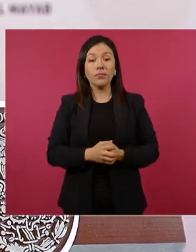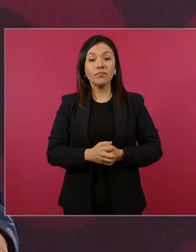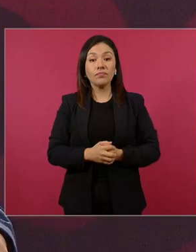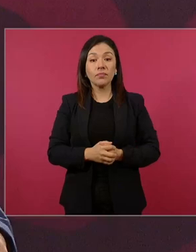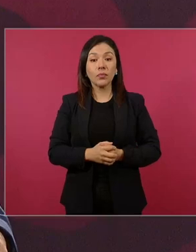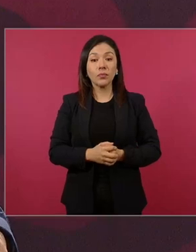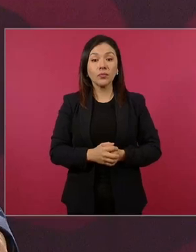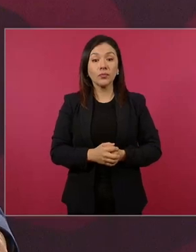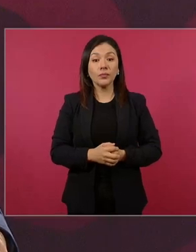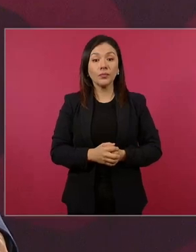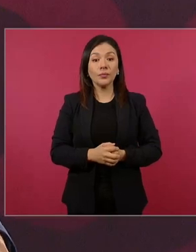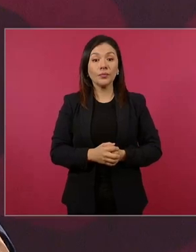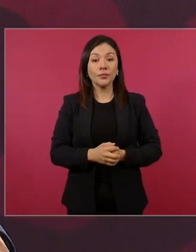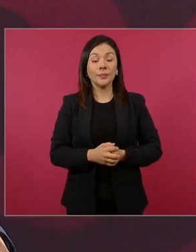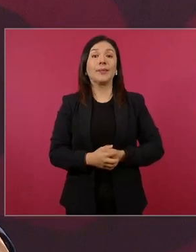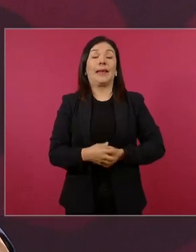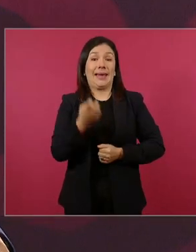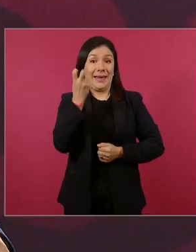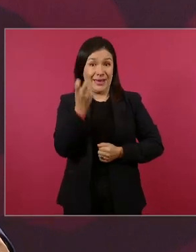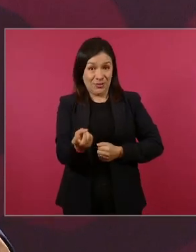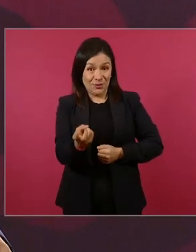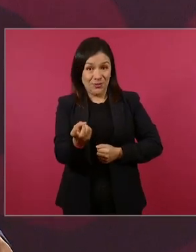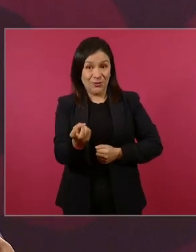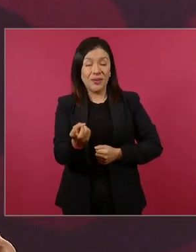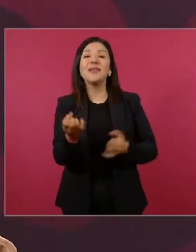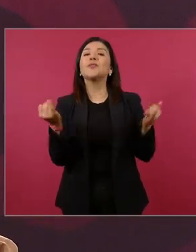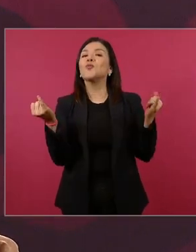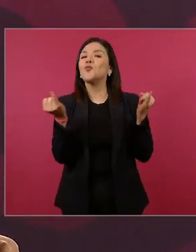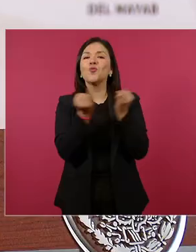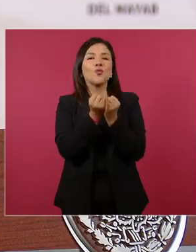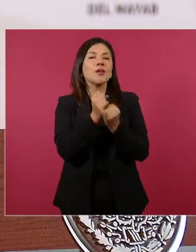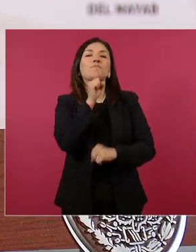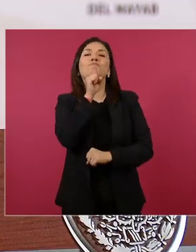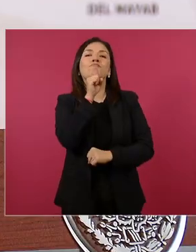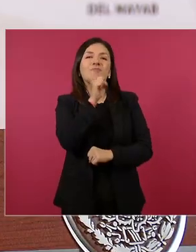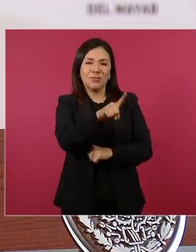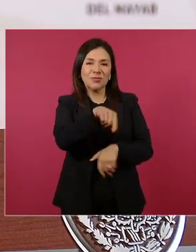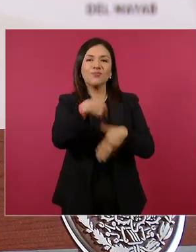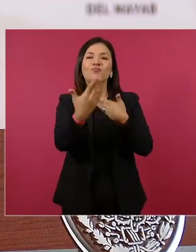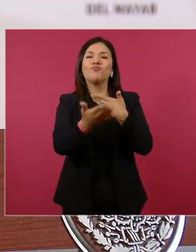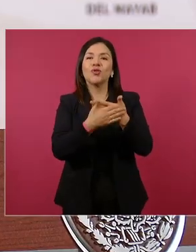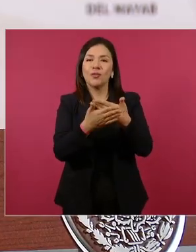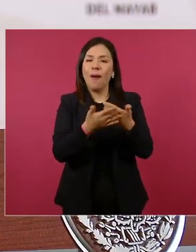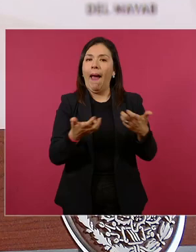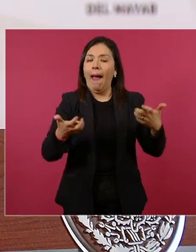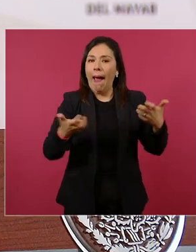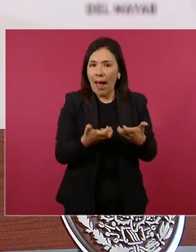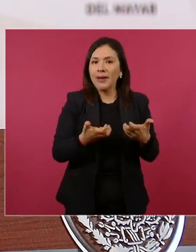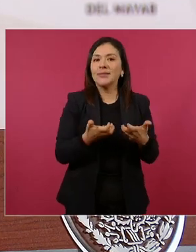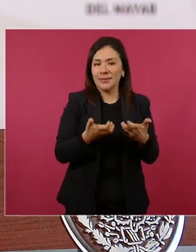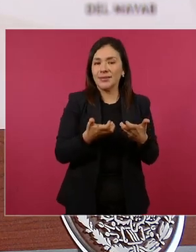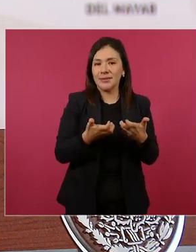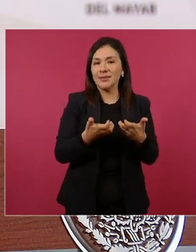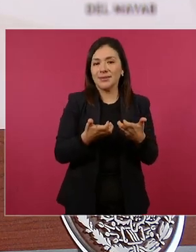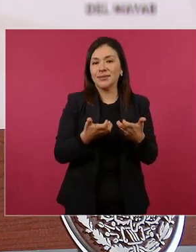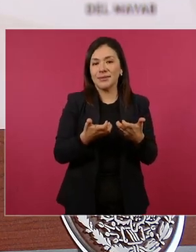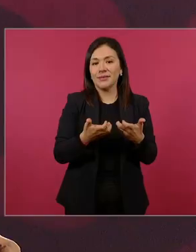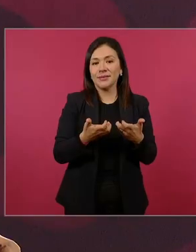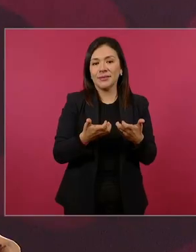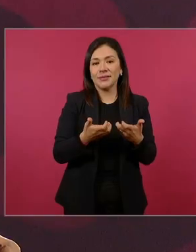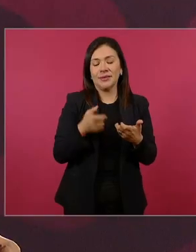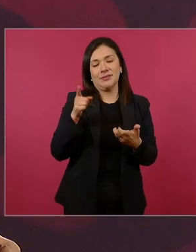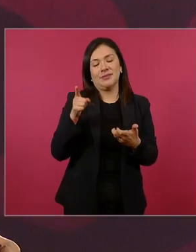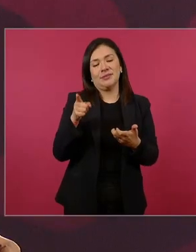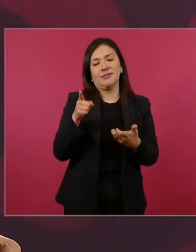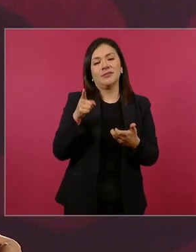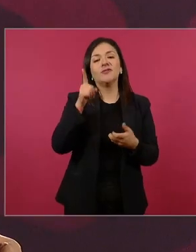Eso mismo es lo que va a llevar a la práctica